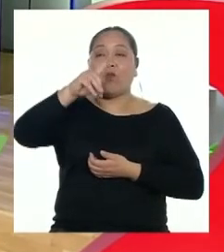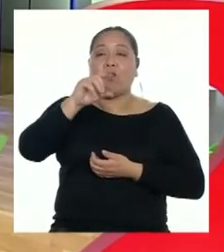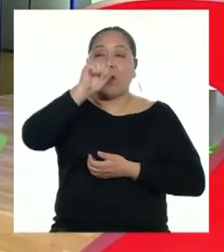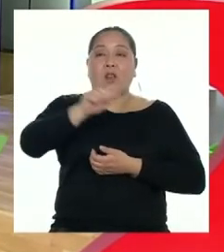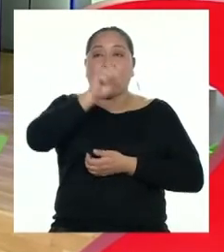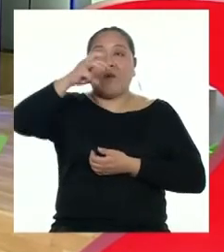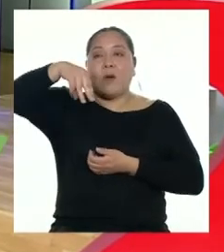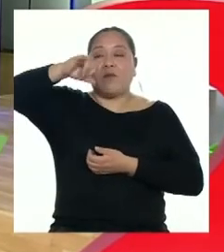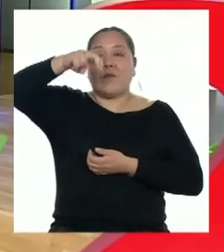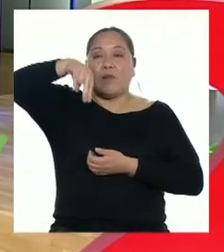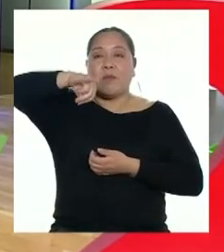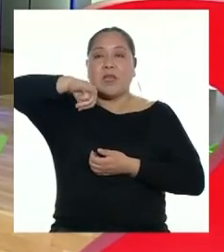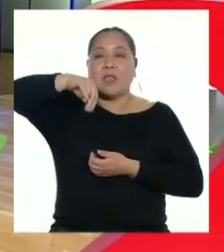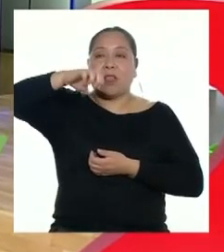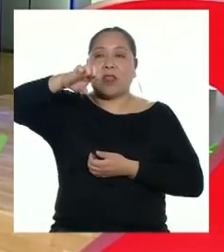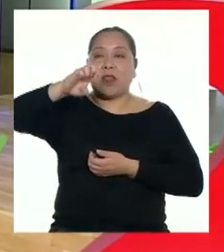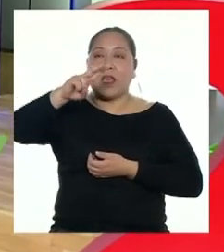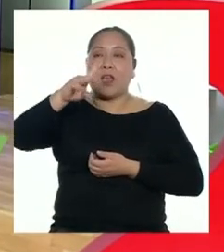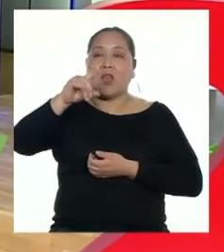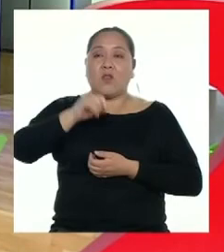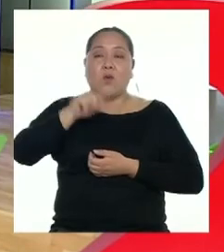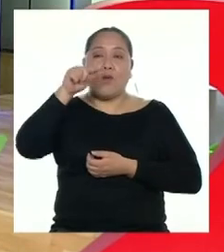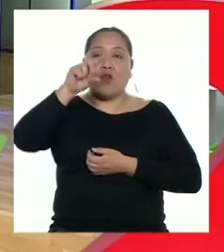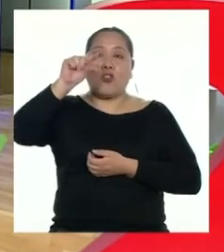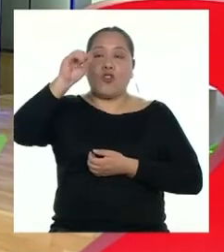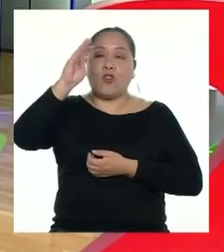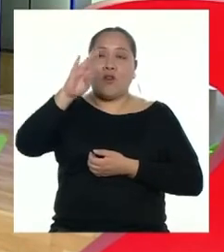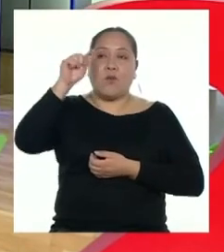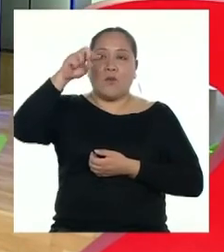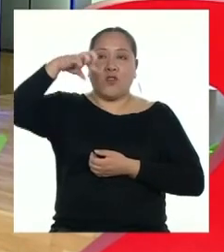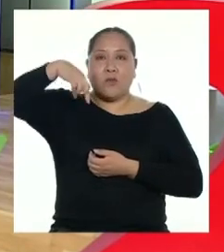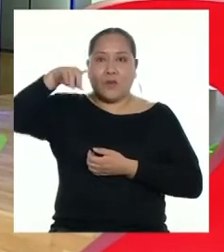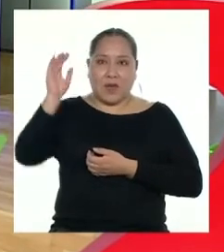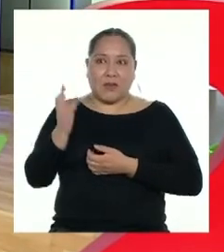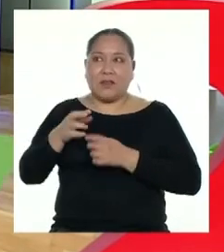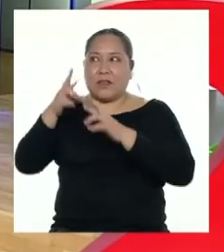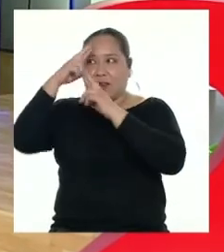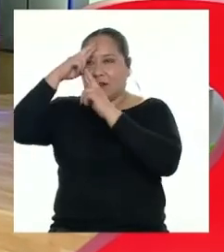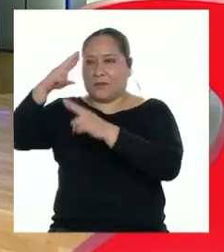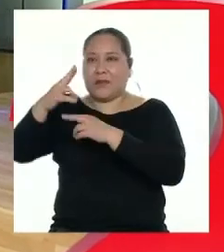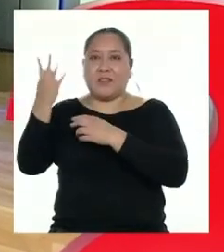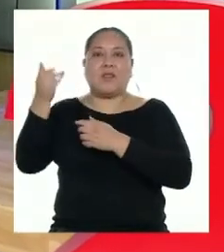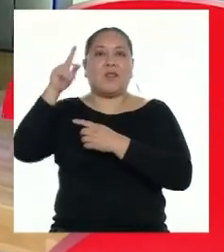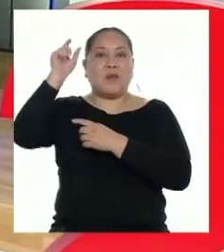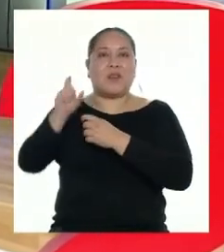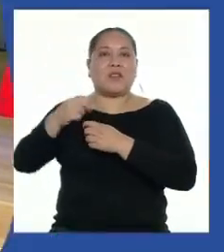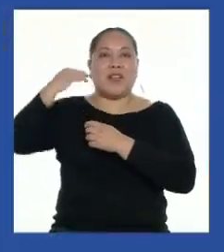segundo@minedu.gov.pe con la autorización de un adulto responsable. ¡Nos vemos mañana!